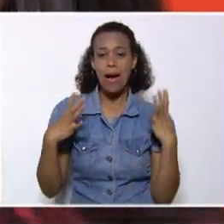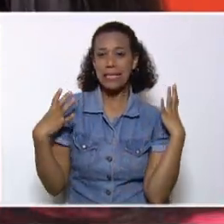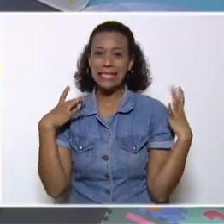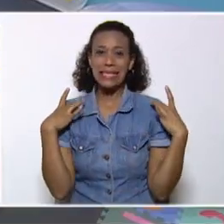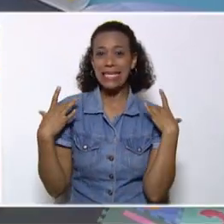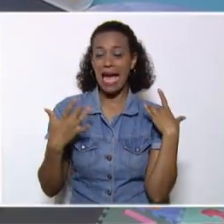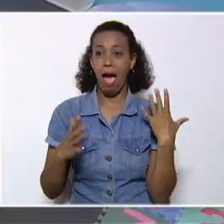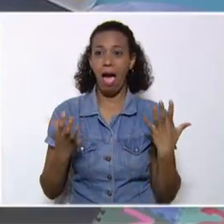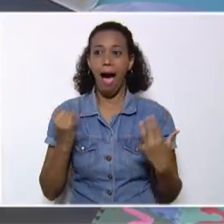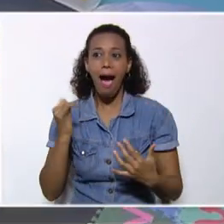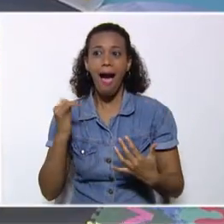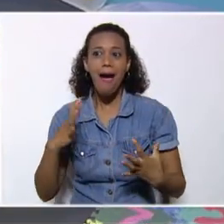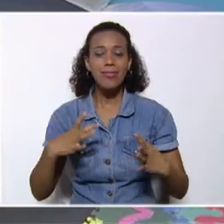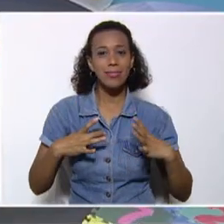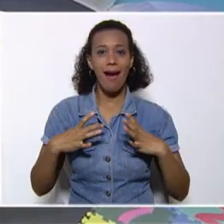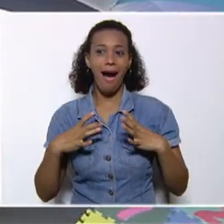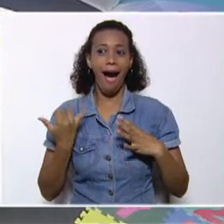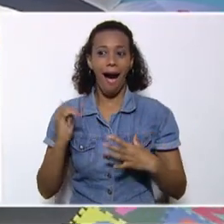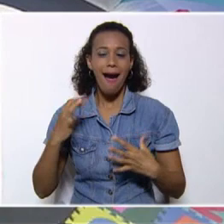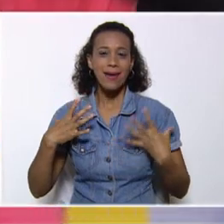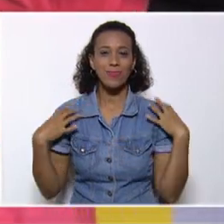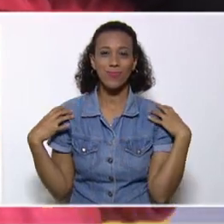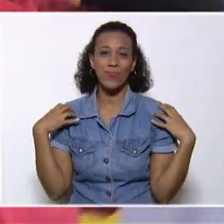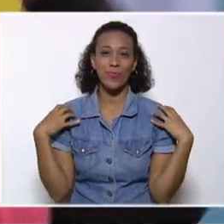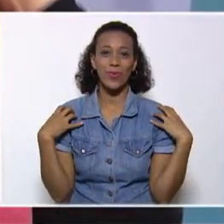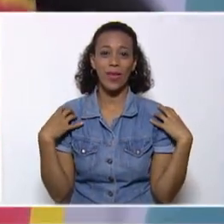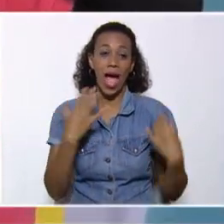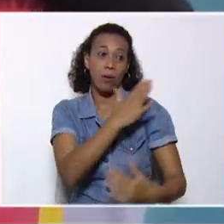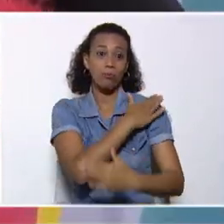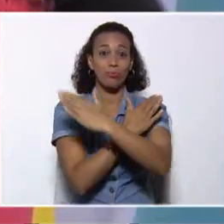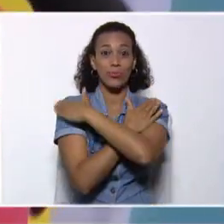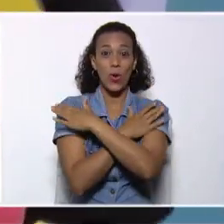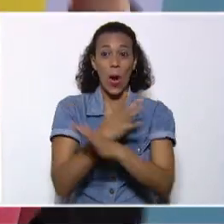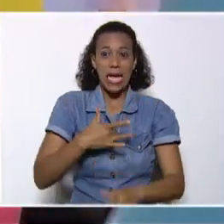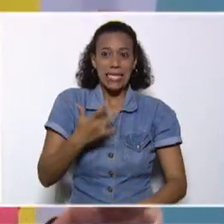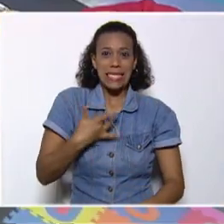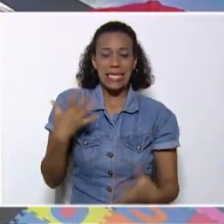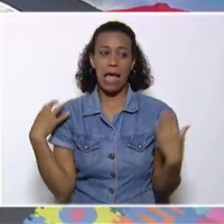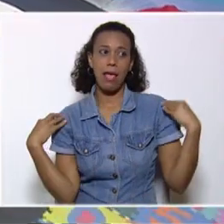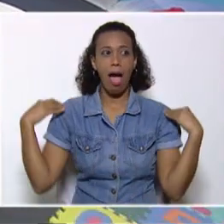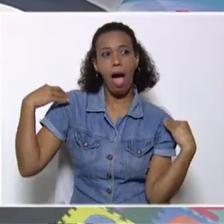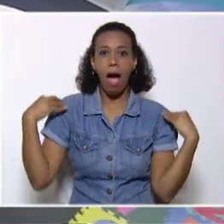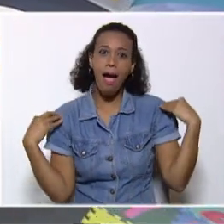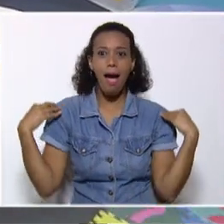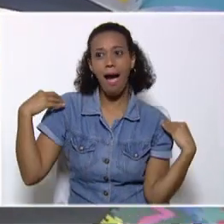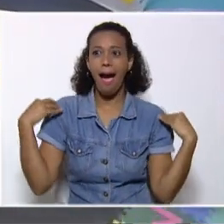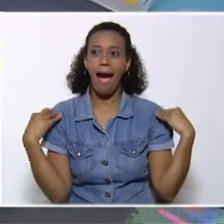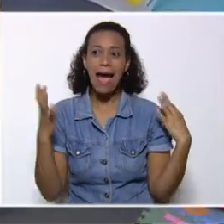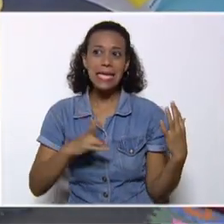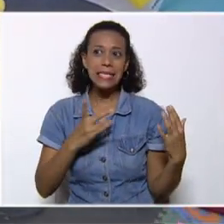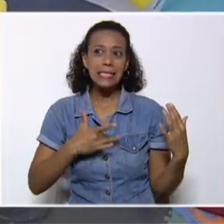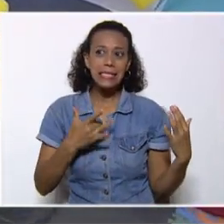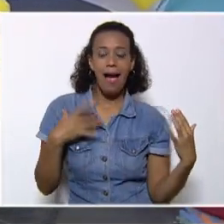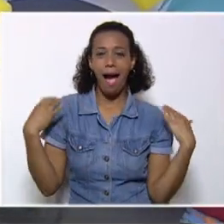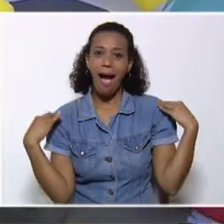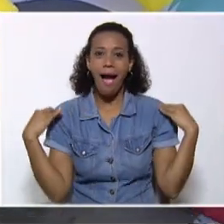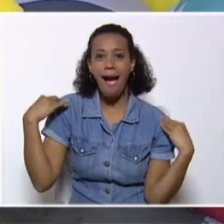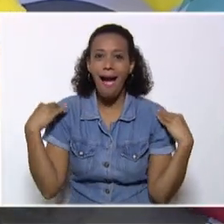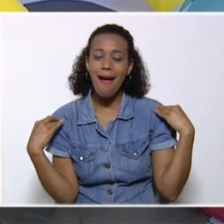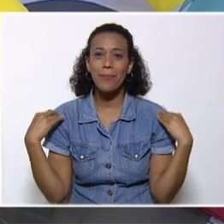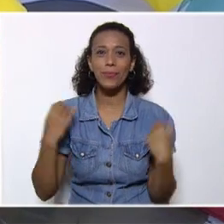tengo un ritmo. Yo tengo un ritmo en mis codos. Yo tengo un ritmo en mis